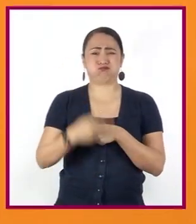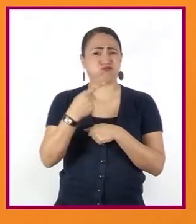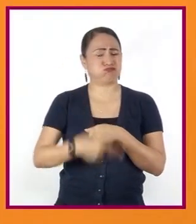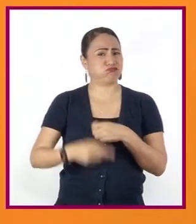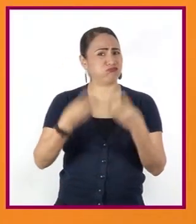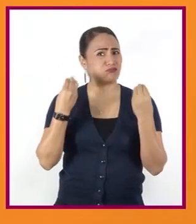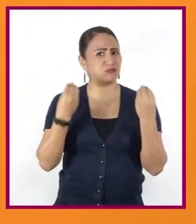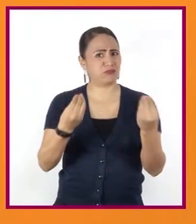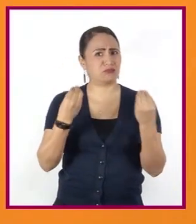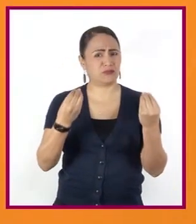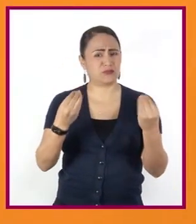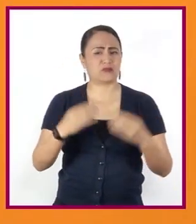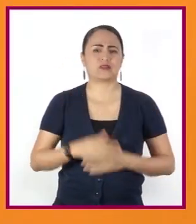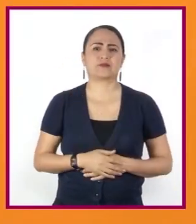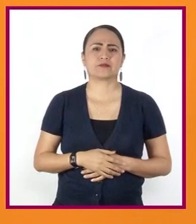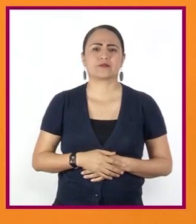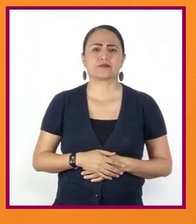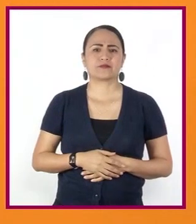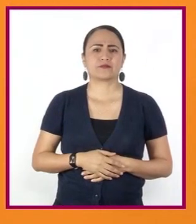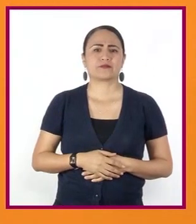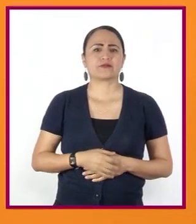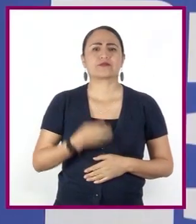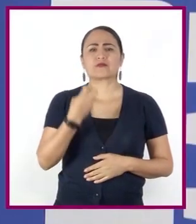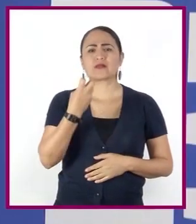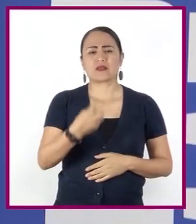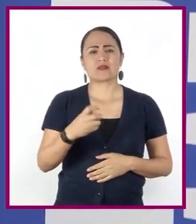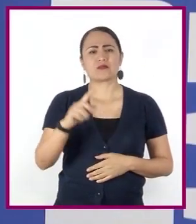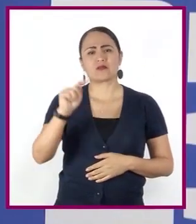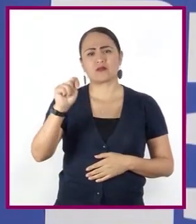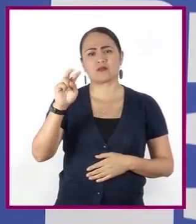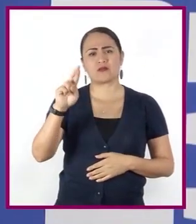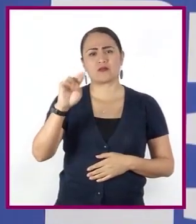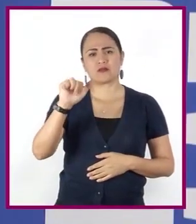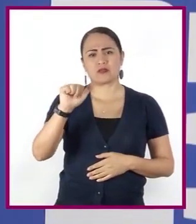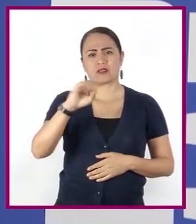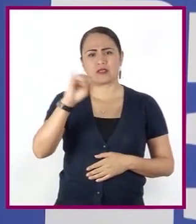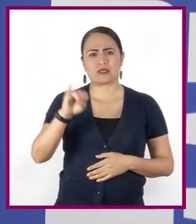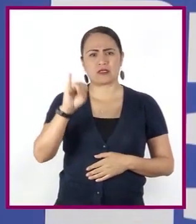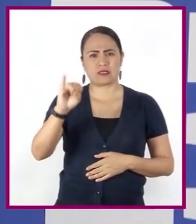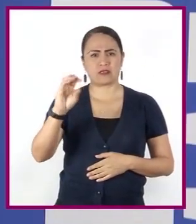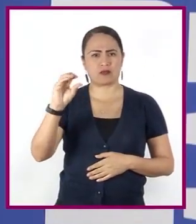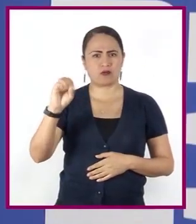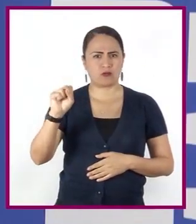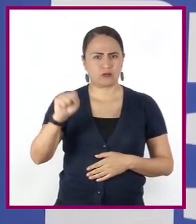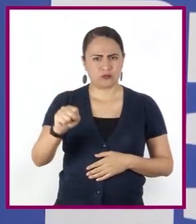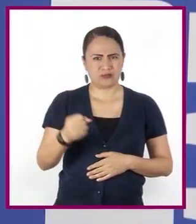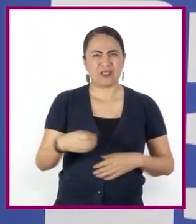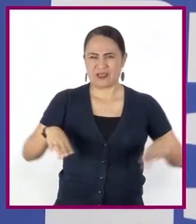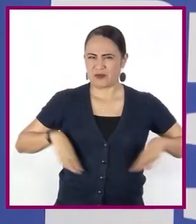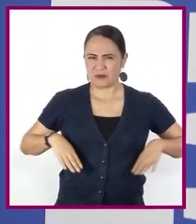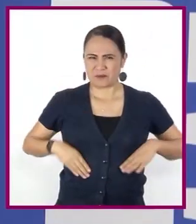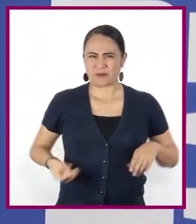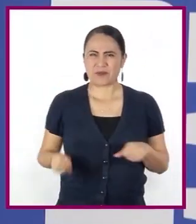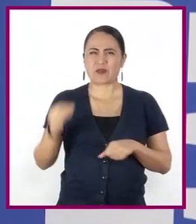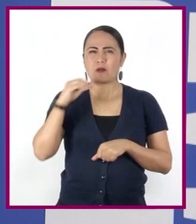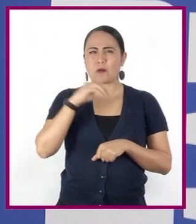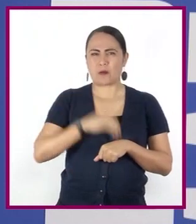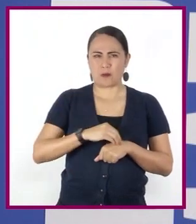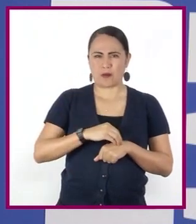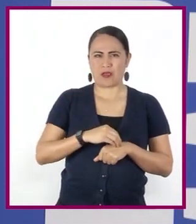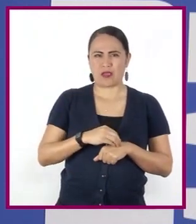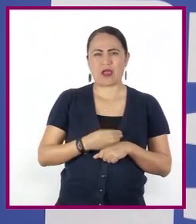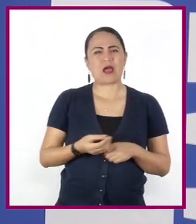vulnerable. Asimismo, la palabra trágicos, que es un adjetivo, modifica con un nivel mayor a